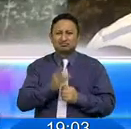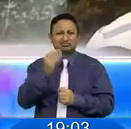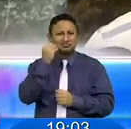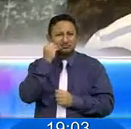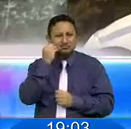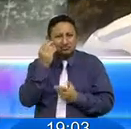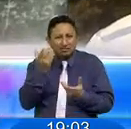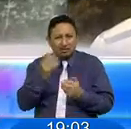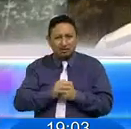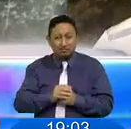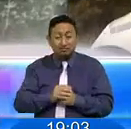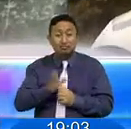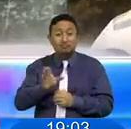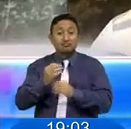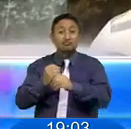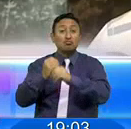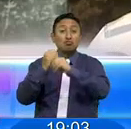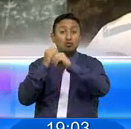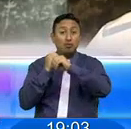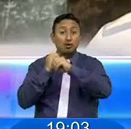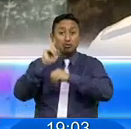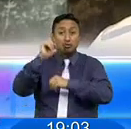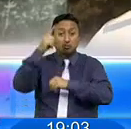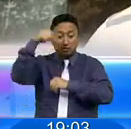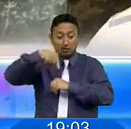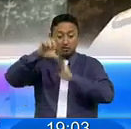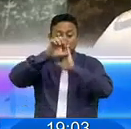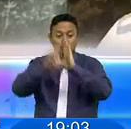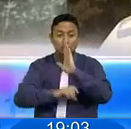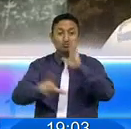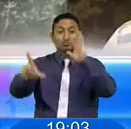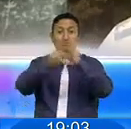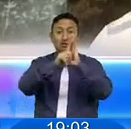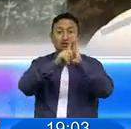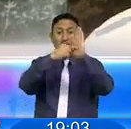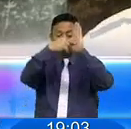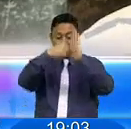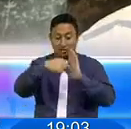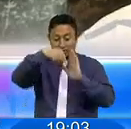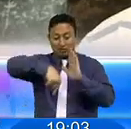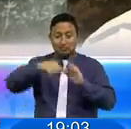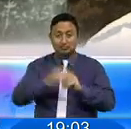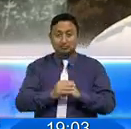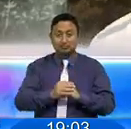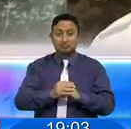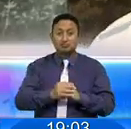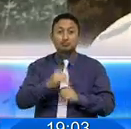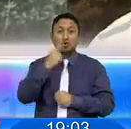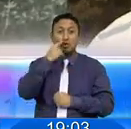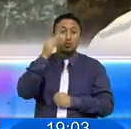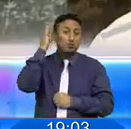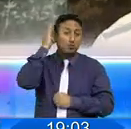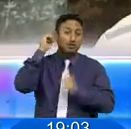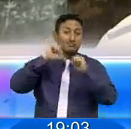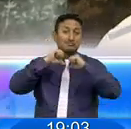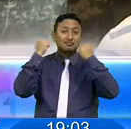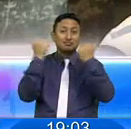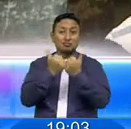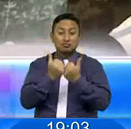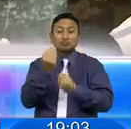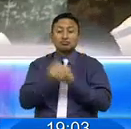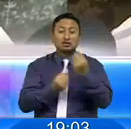la obligación fundamental constitucional y legalmente establecida para a diputados es